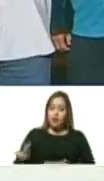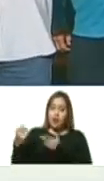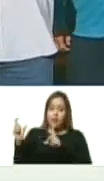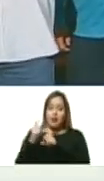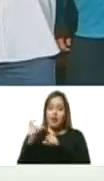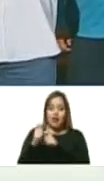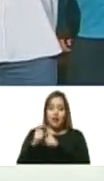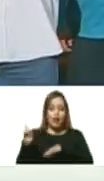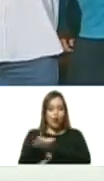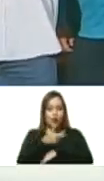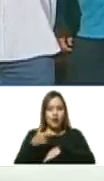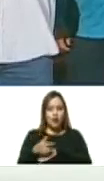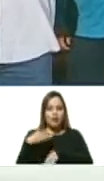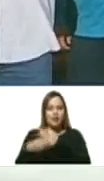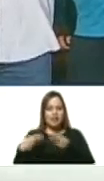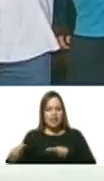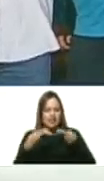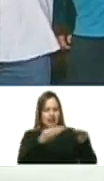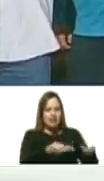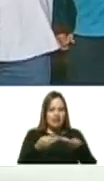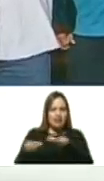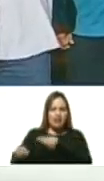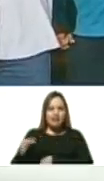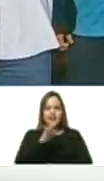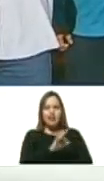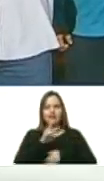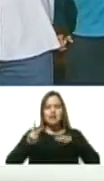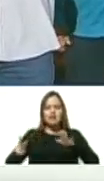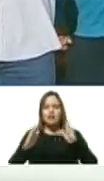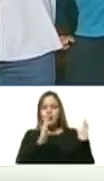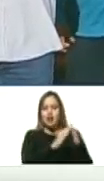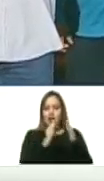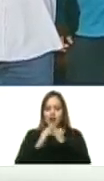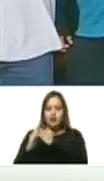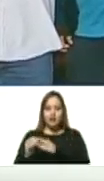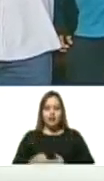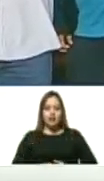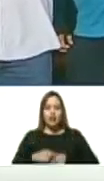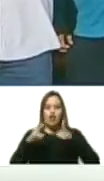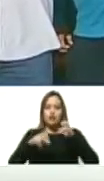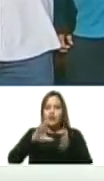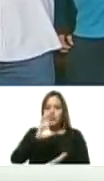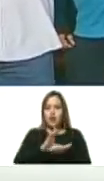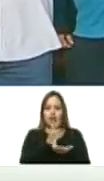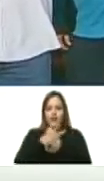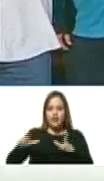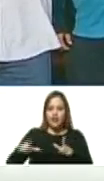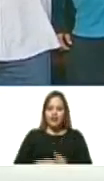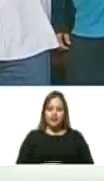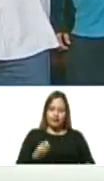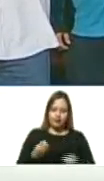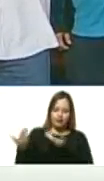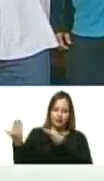Luna para proceder a la entrega de 37 viviendas en la nueva Ciudad Libertad.